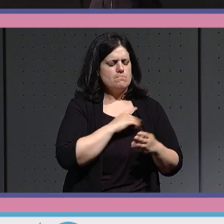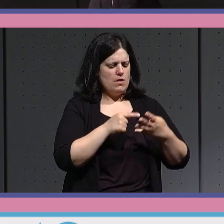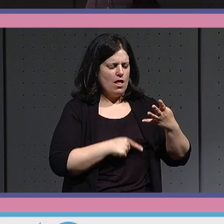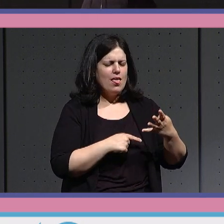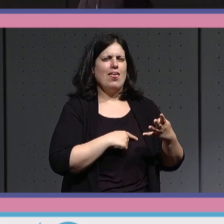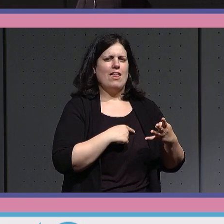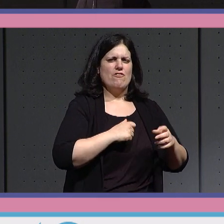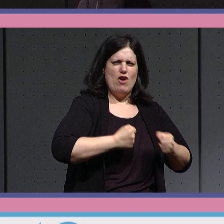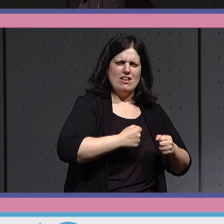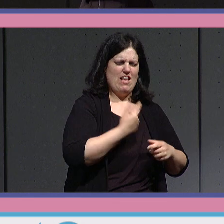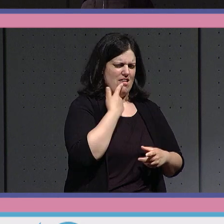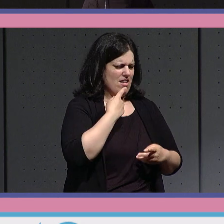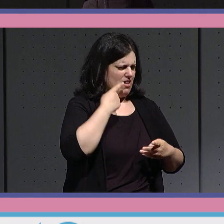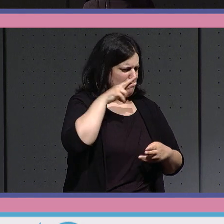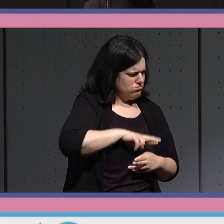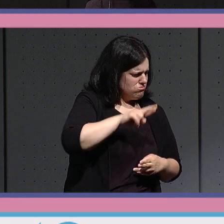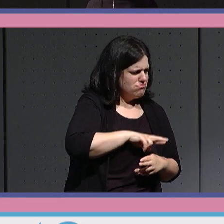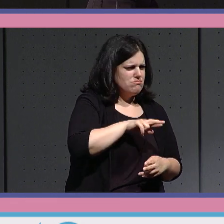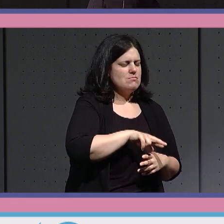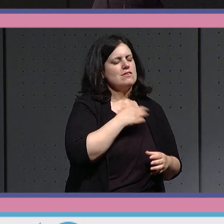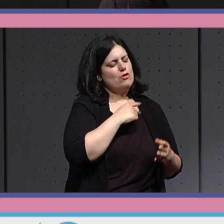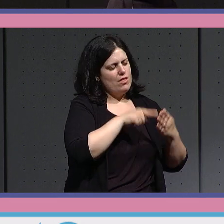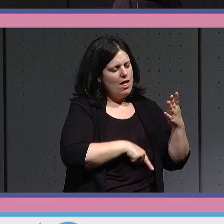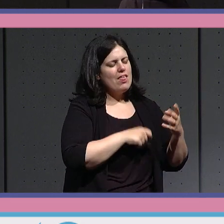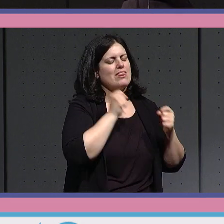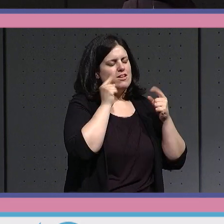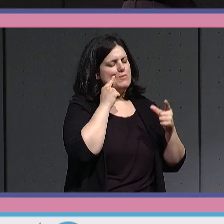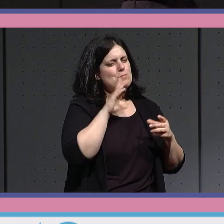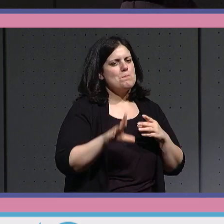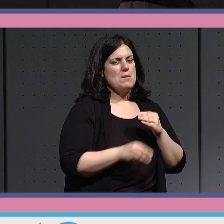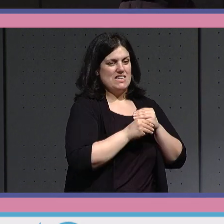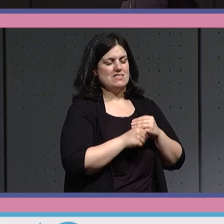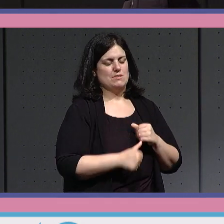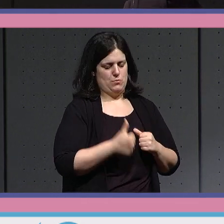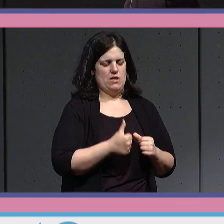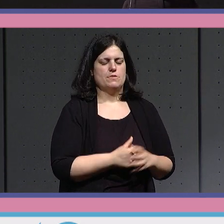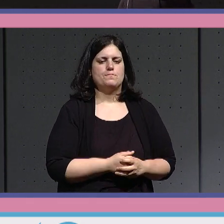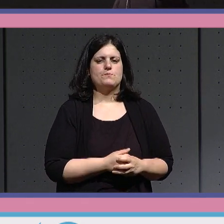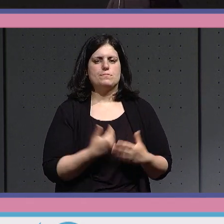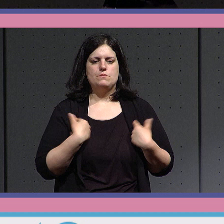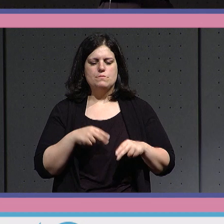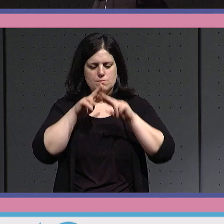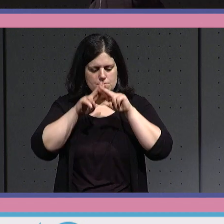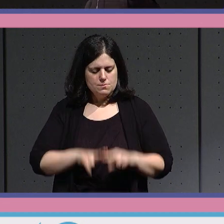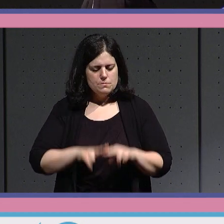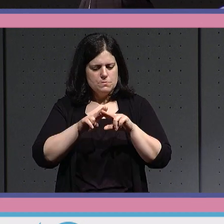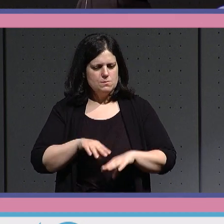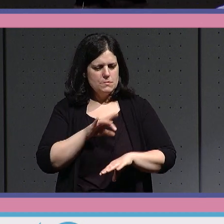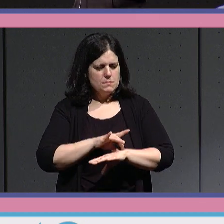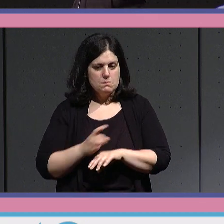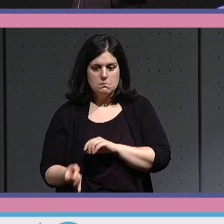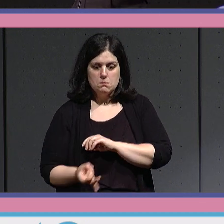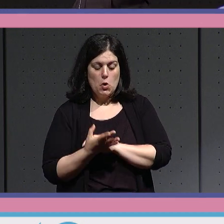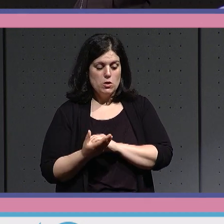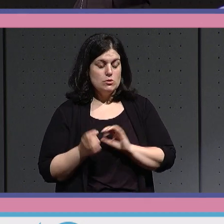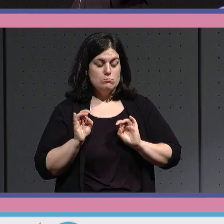hay una falta de respuesta a tratamientos que se habían puesto previamente. Es muy difícil la exploración y el diagnóstico. Las manifestaciones clínicas de estas